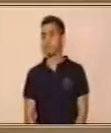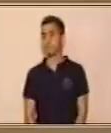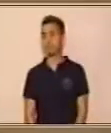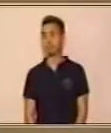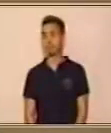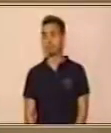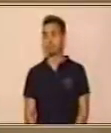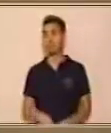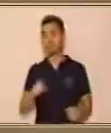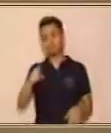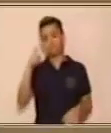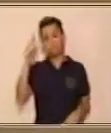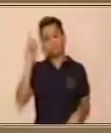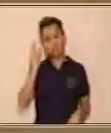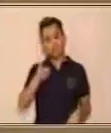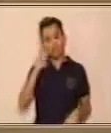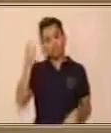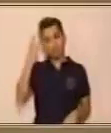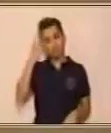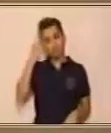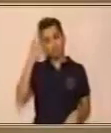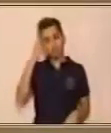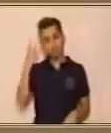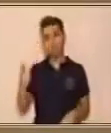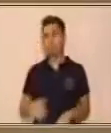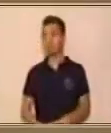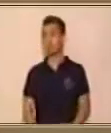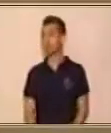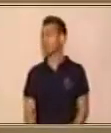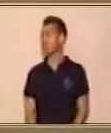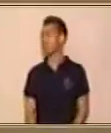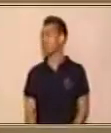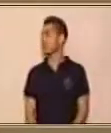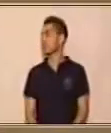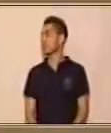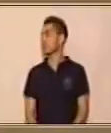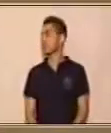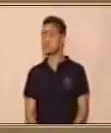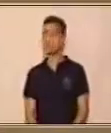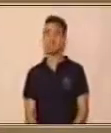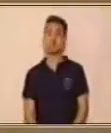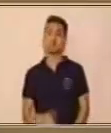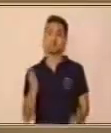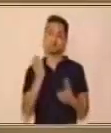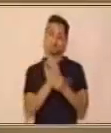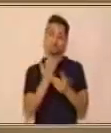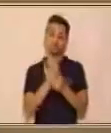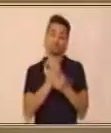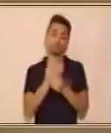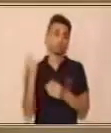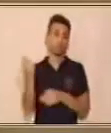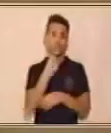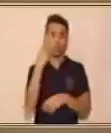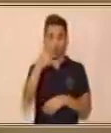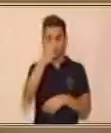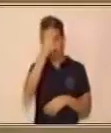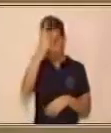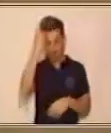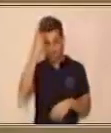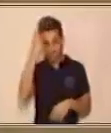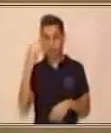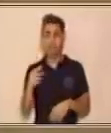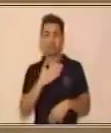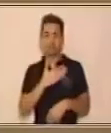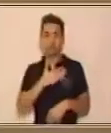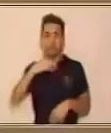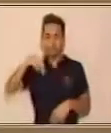a tener presente entonces que vas a guardar tus trabajos en tu portafolio y